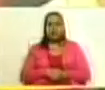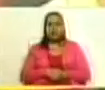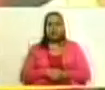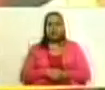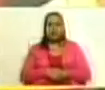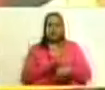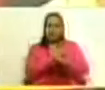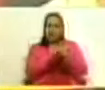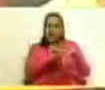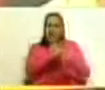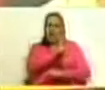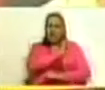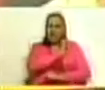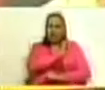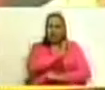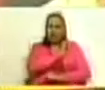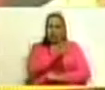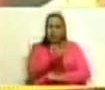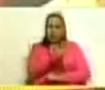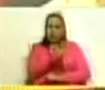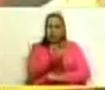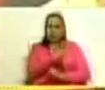finales de enero, la consulta.